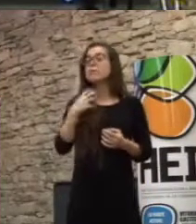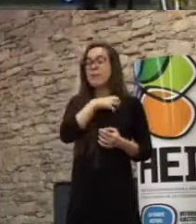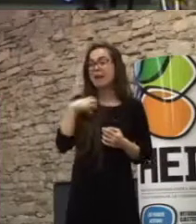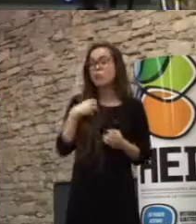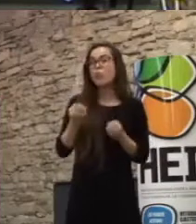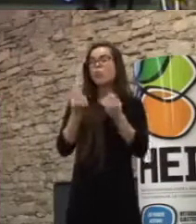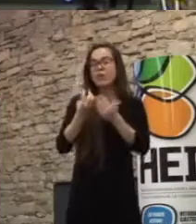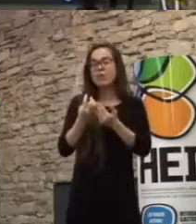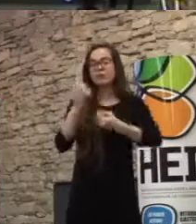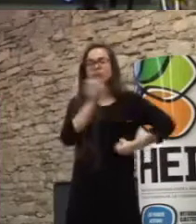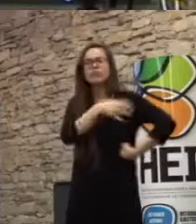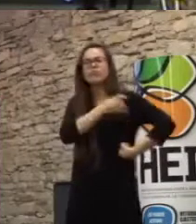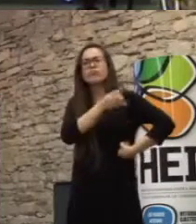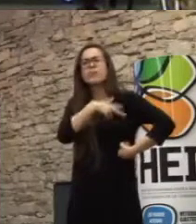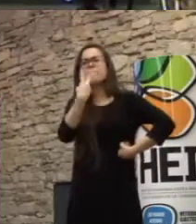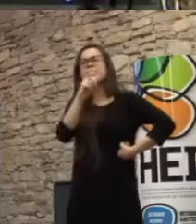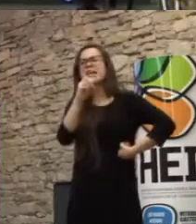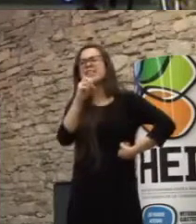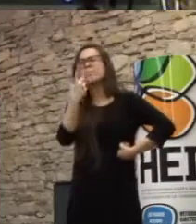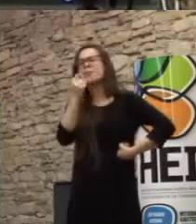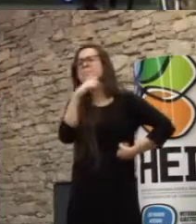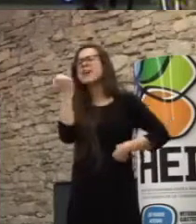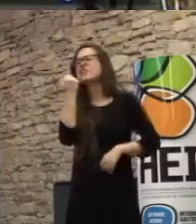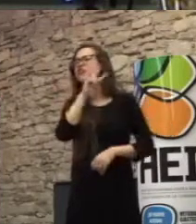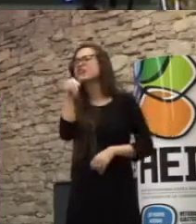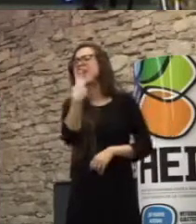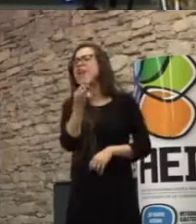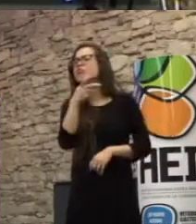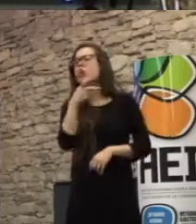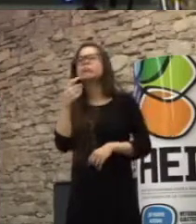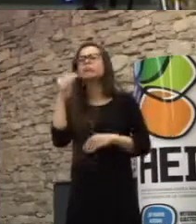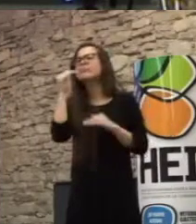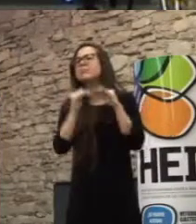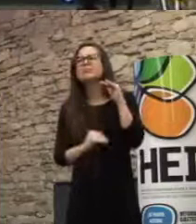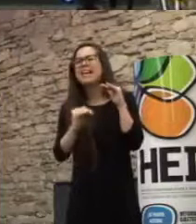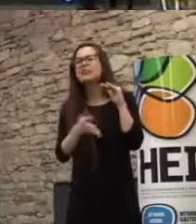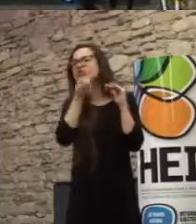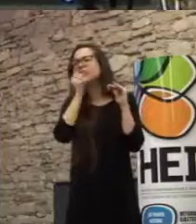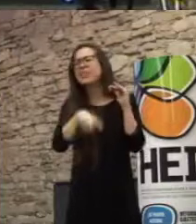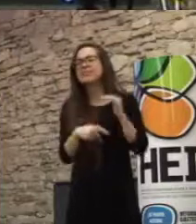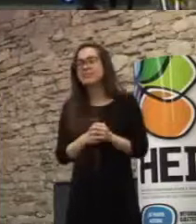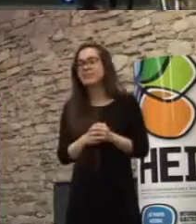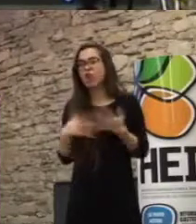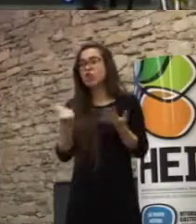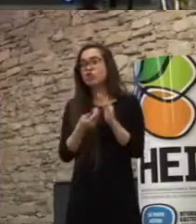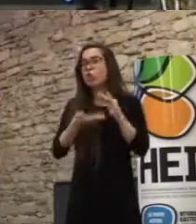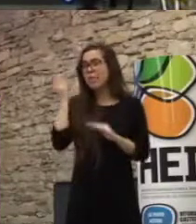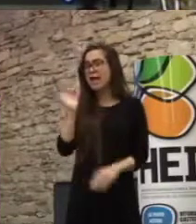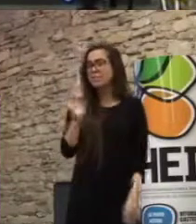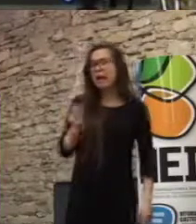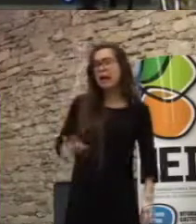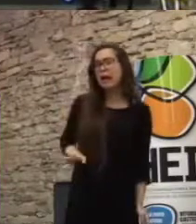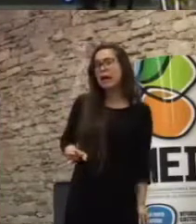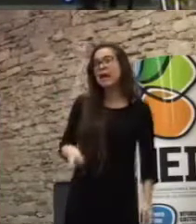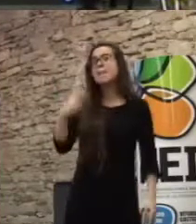tenéis menos de veinte mil millones de euros hay algunos los tenéis más bueno